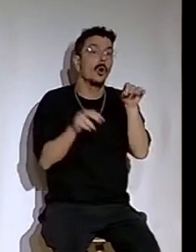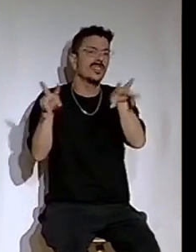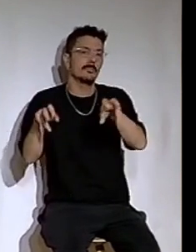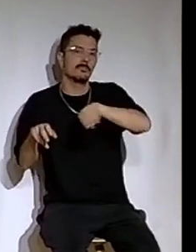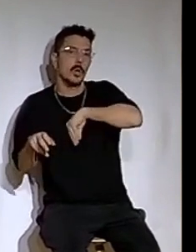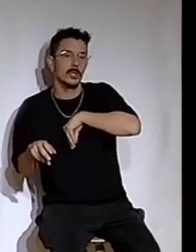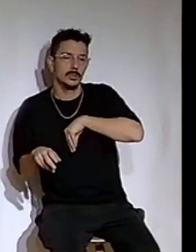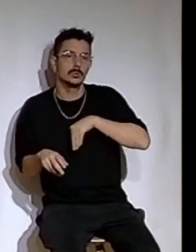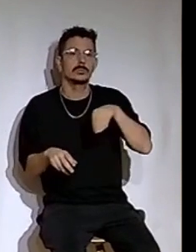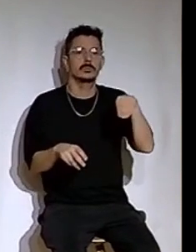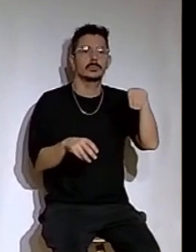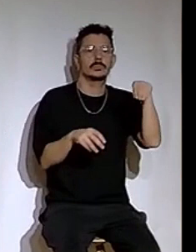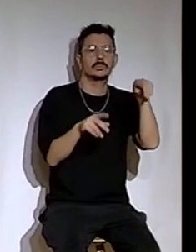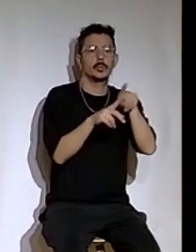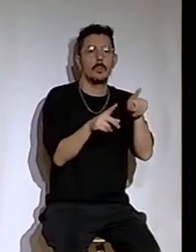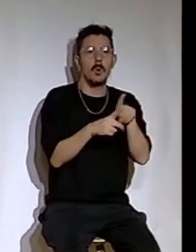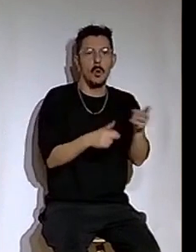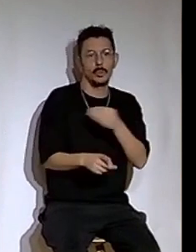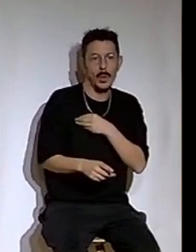o la brujería